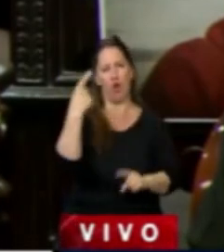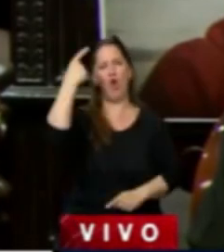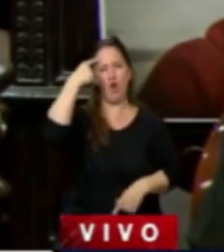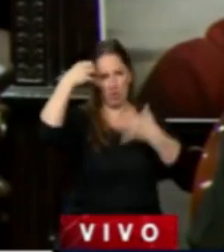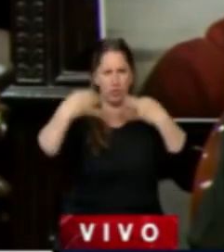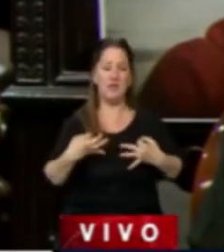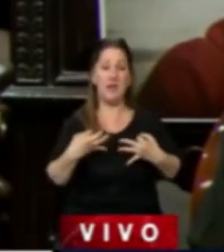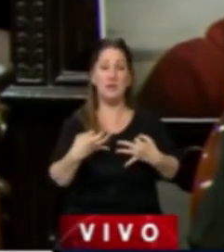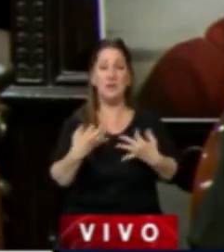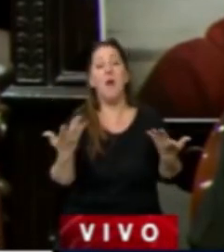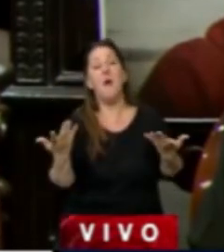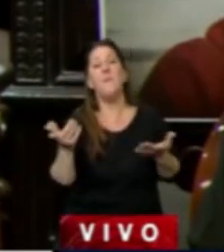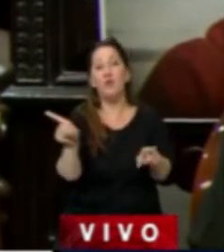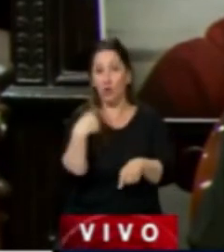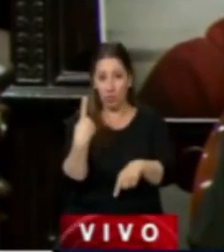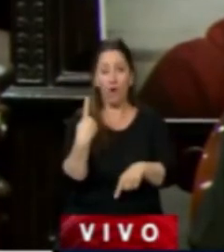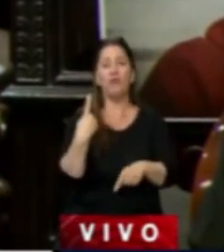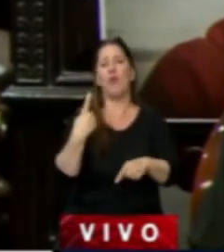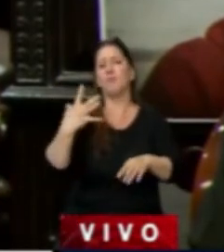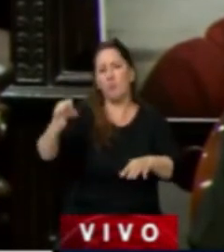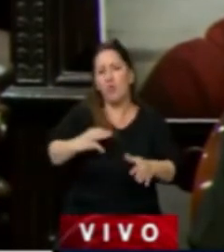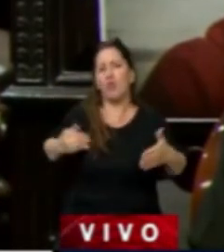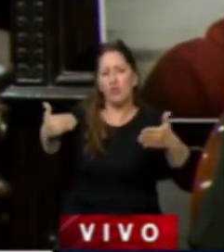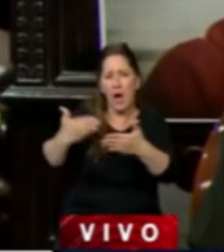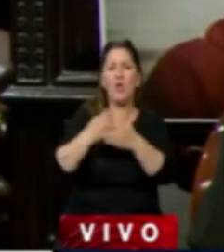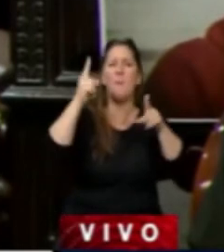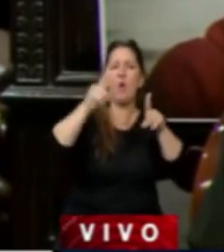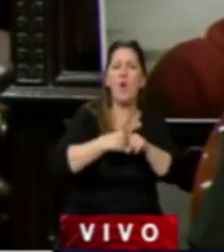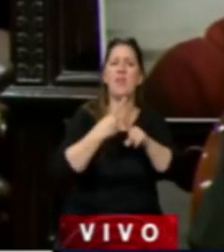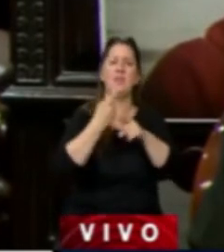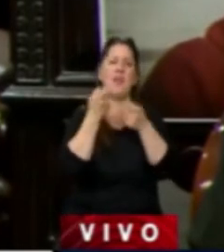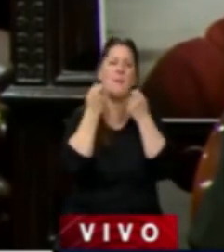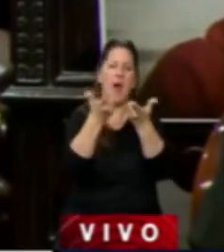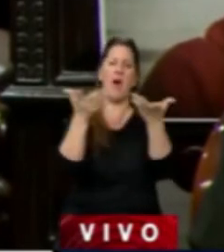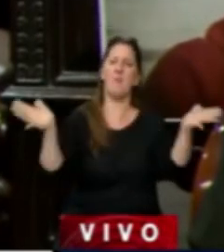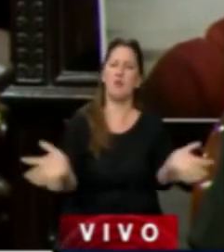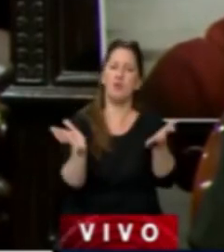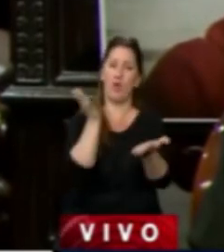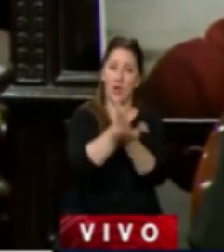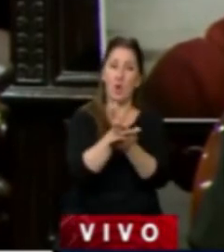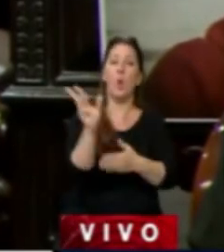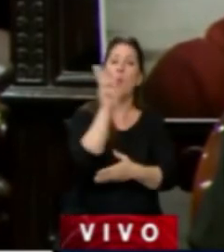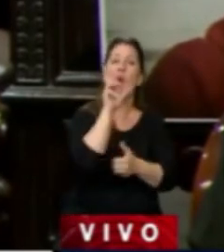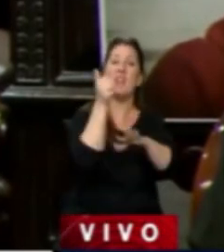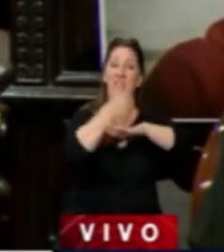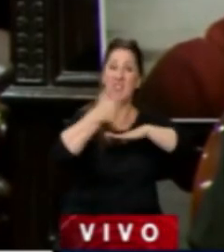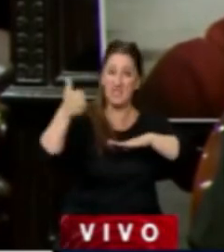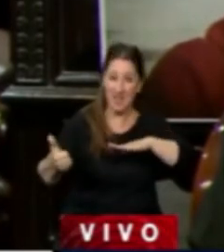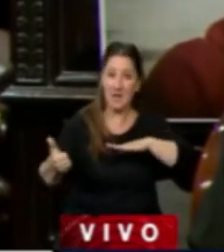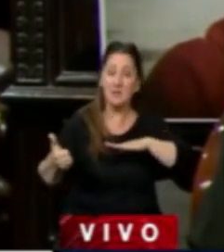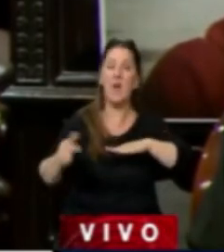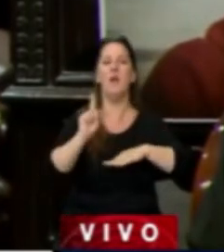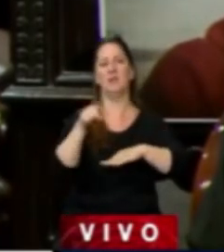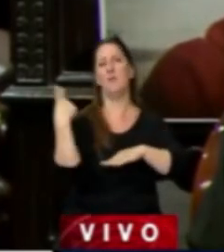conciencia de que así como hemos construido transversalmente políticas de promoción de derechos para las mujeres y las disidencias, también